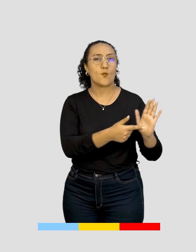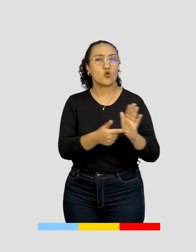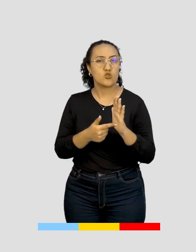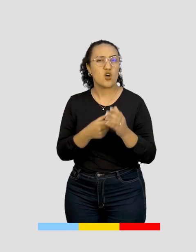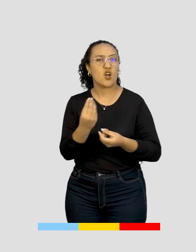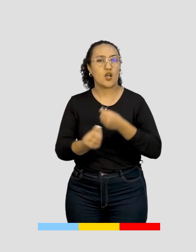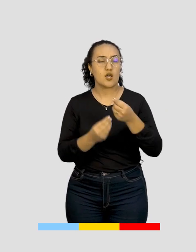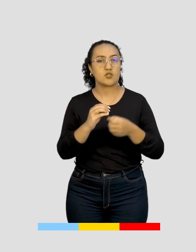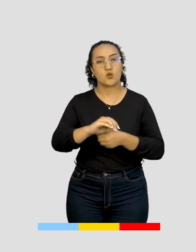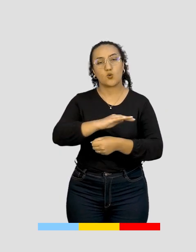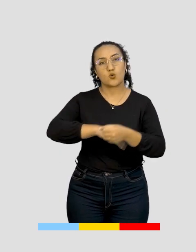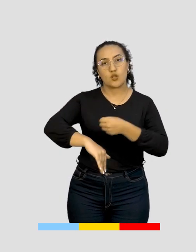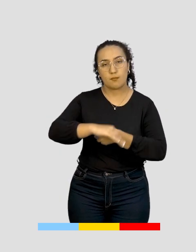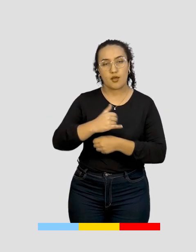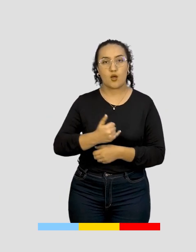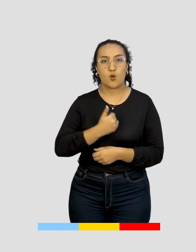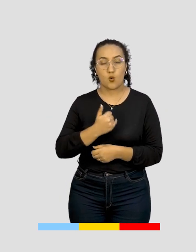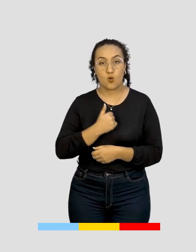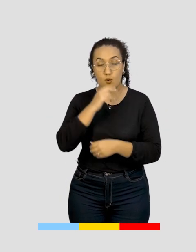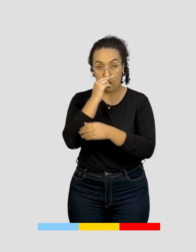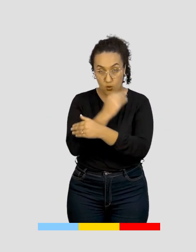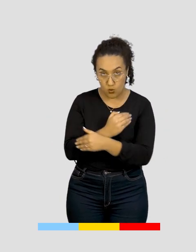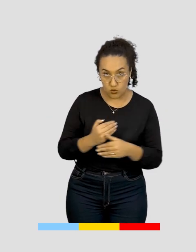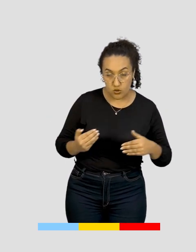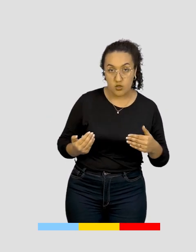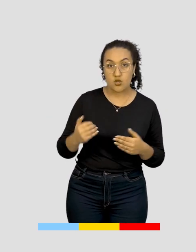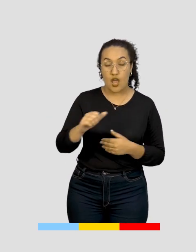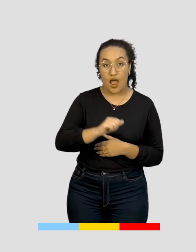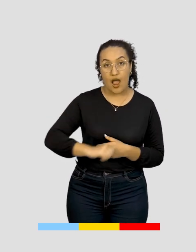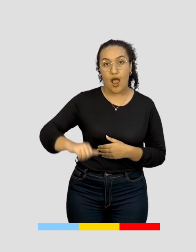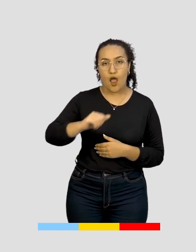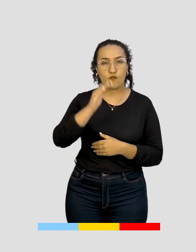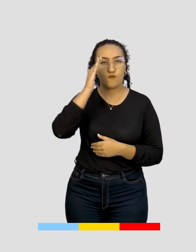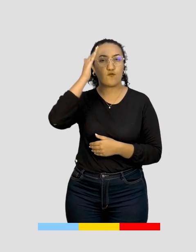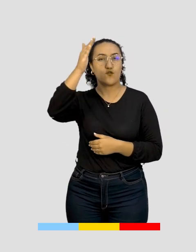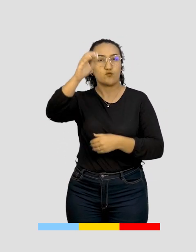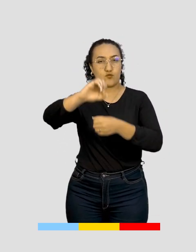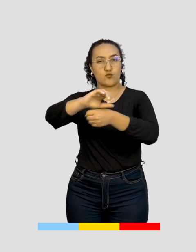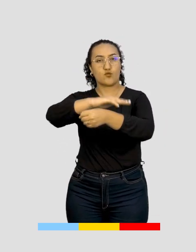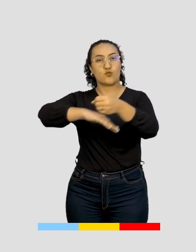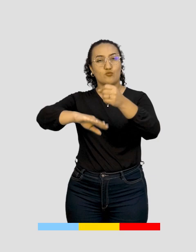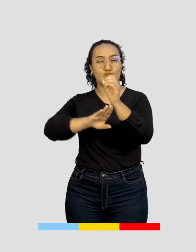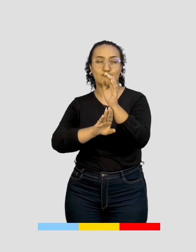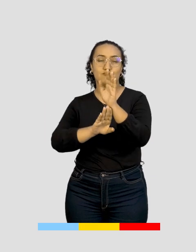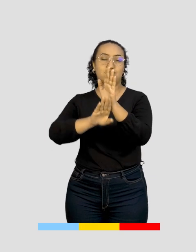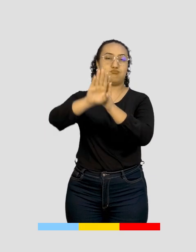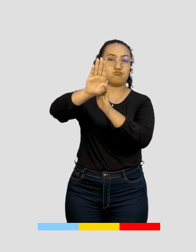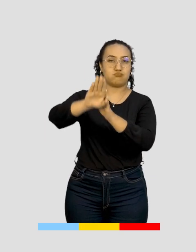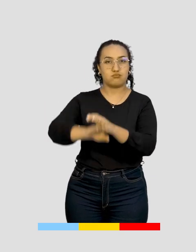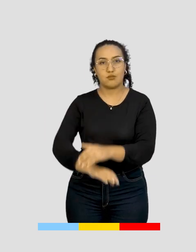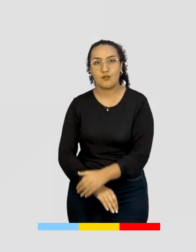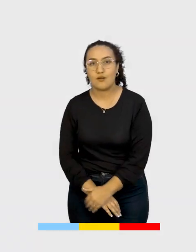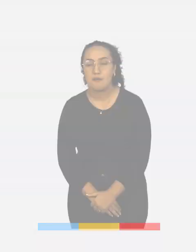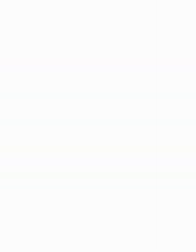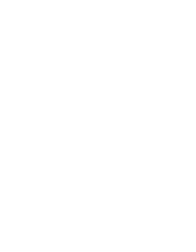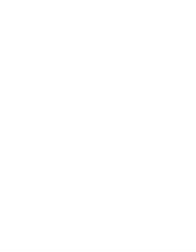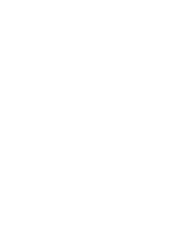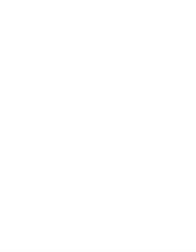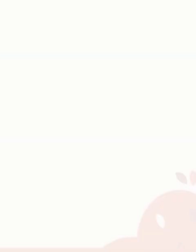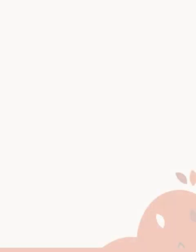y dando a conocer lo que hace Cundinamarca con los jóvenes. Los niños y las niñas es el futuro de Cundinamarca.